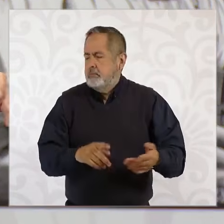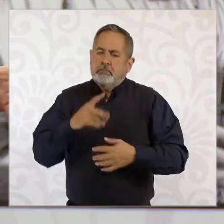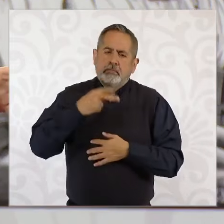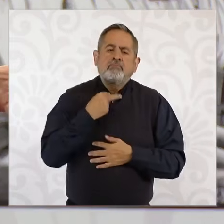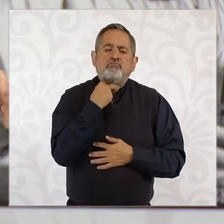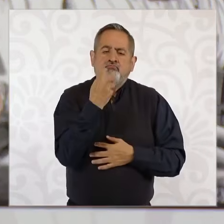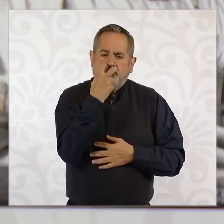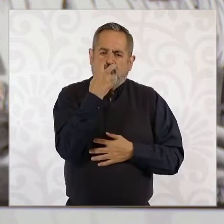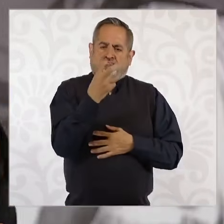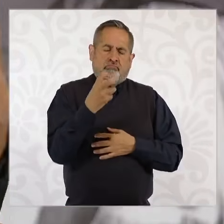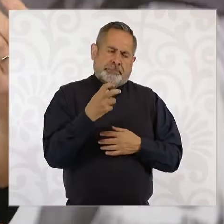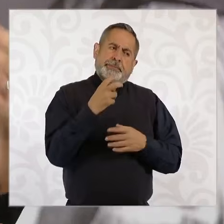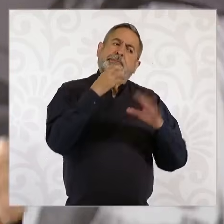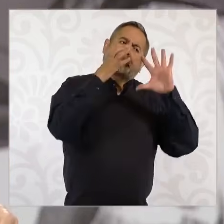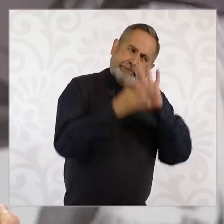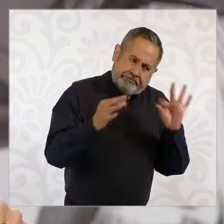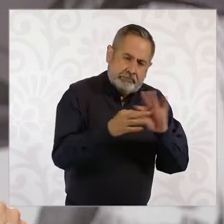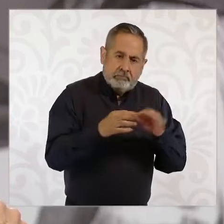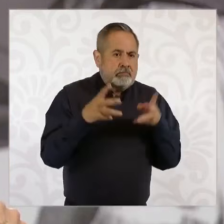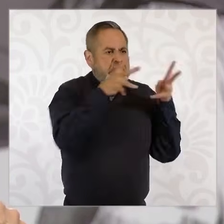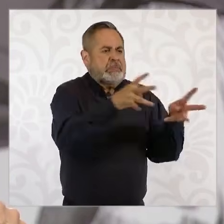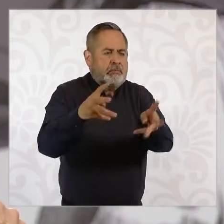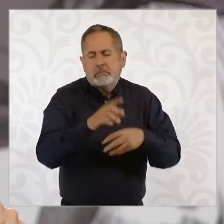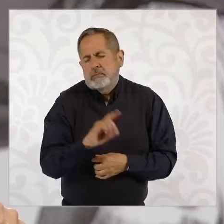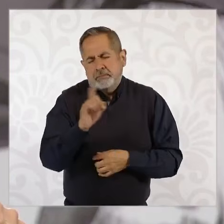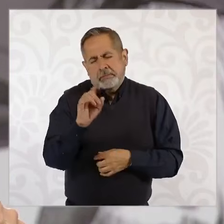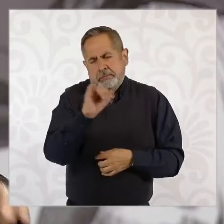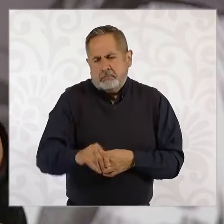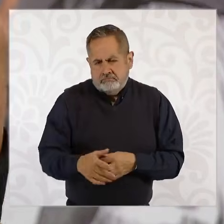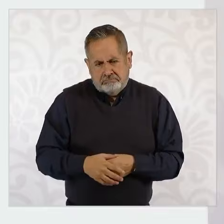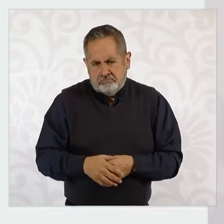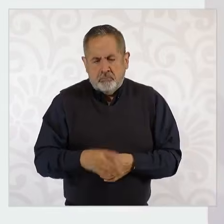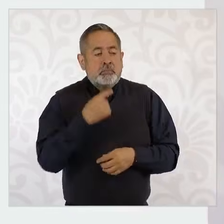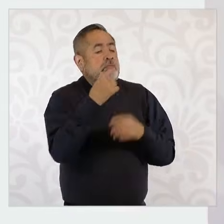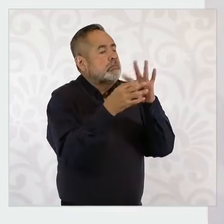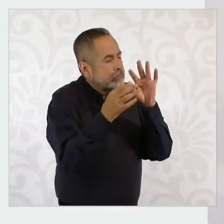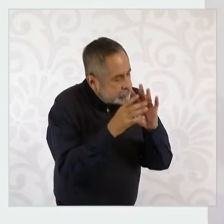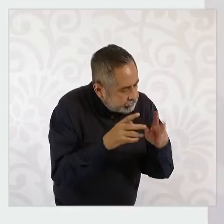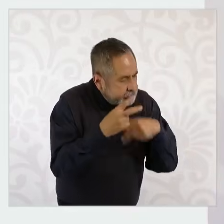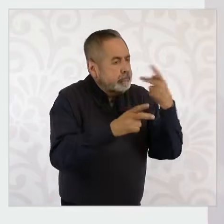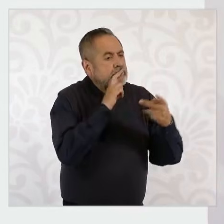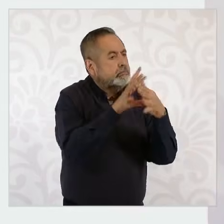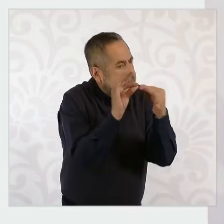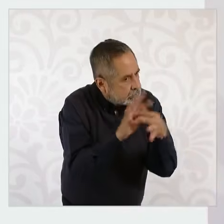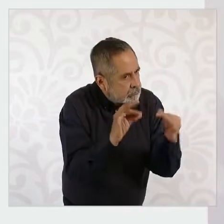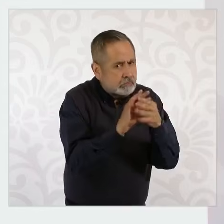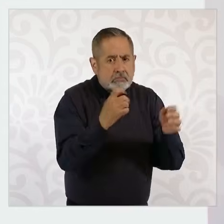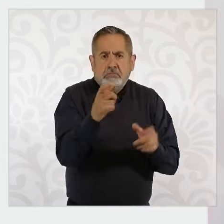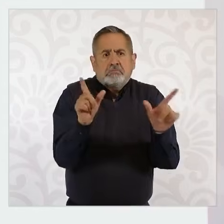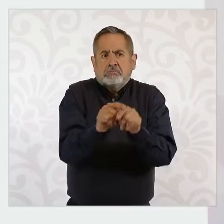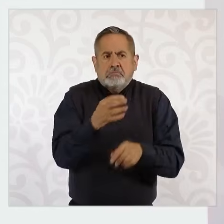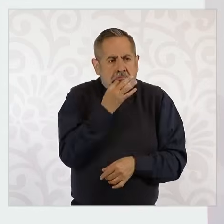¿no? Pero de ninguna manera estaba regañando, incluso si escuchan lo que les estaba diciendo es vamos a resolver el problema, no se preocupen. Eso fue lo que